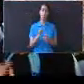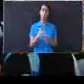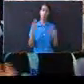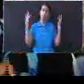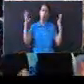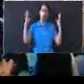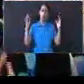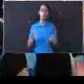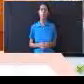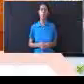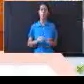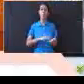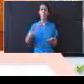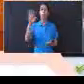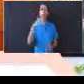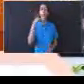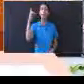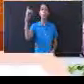Gloria a Dios.